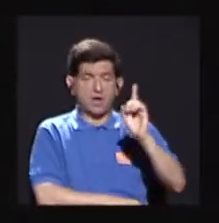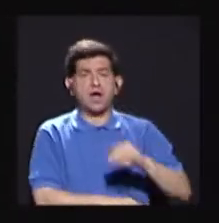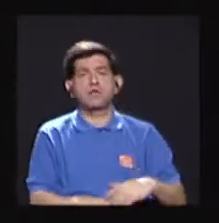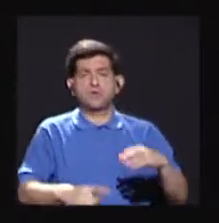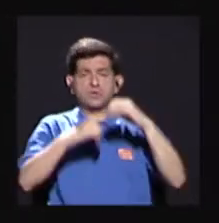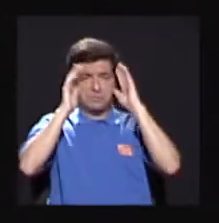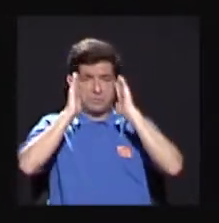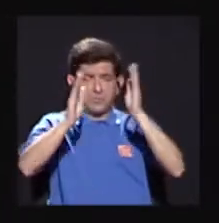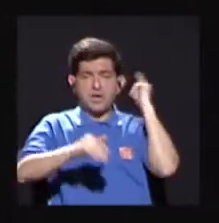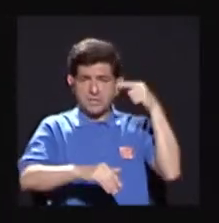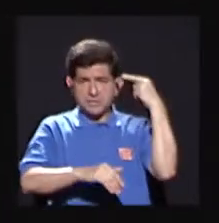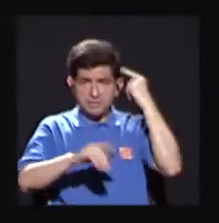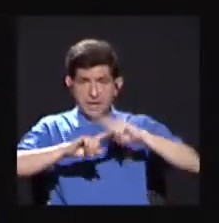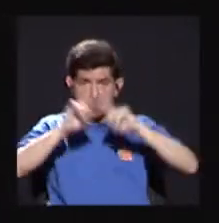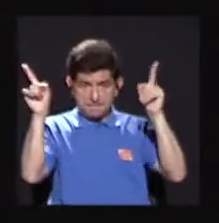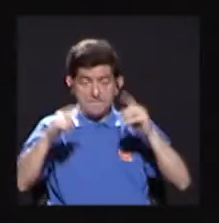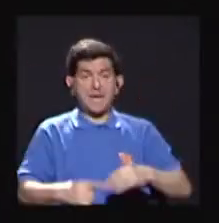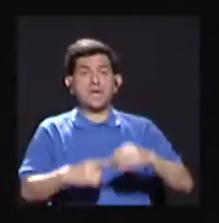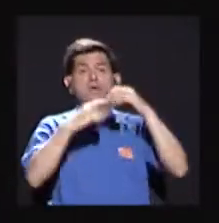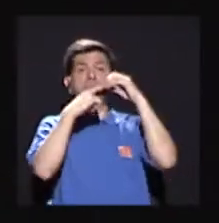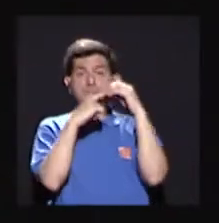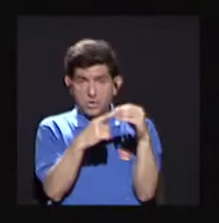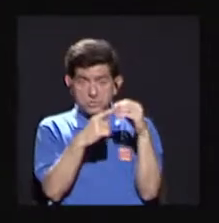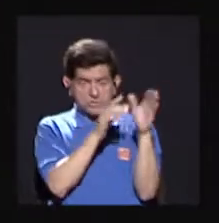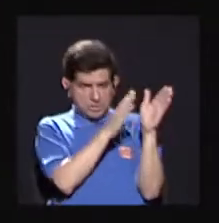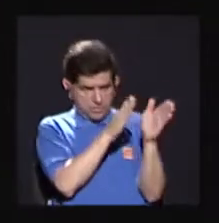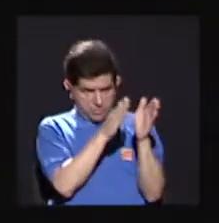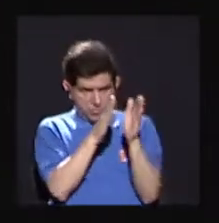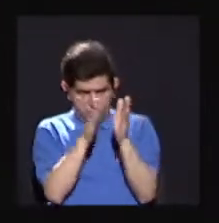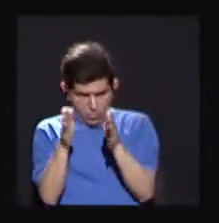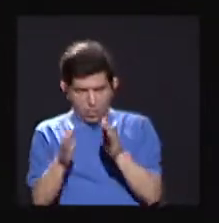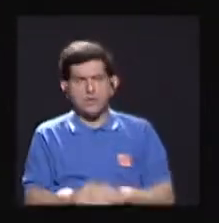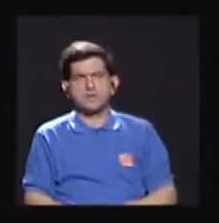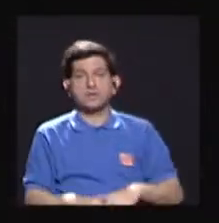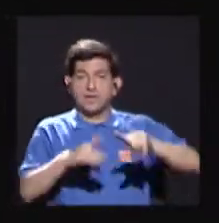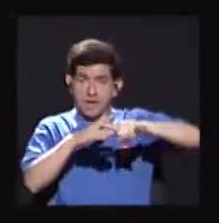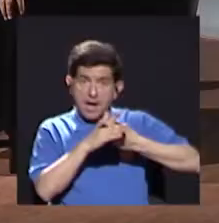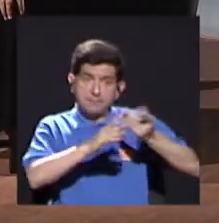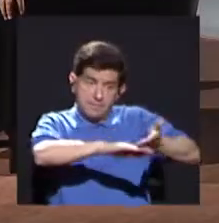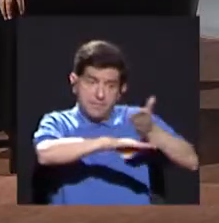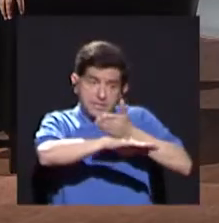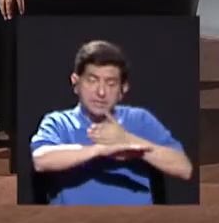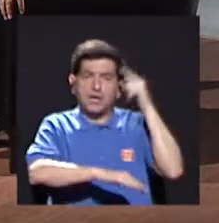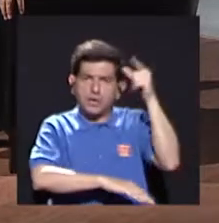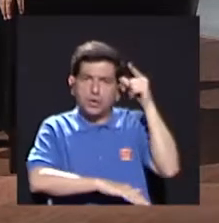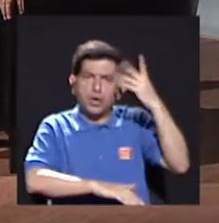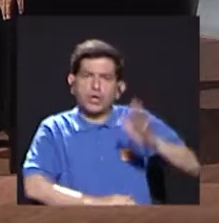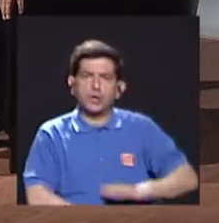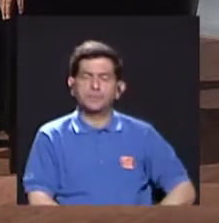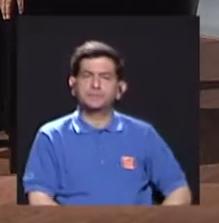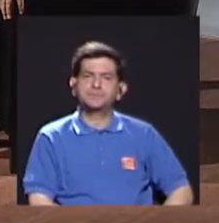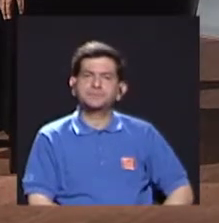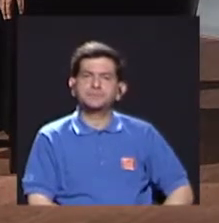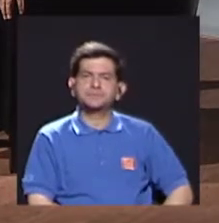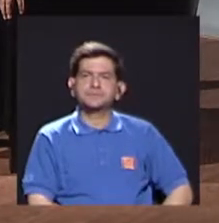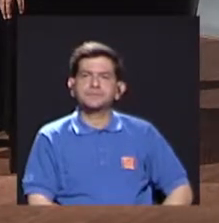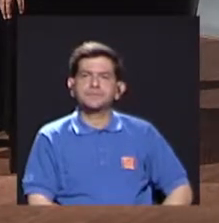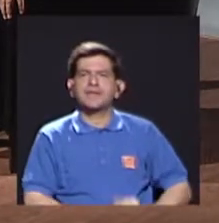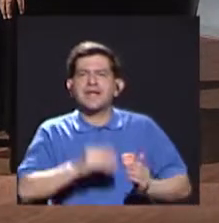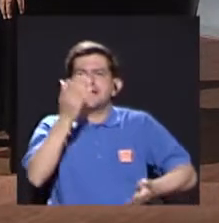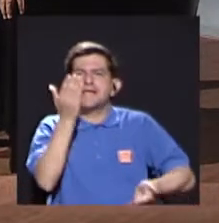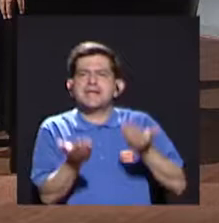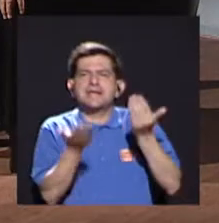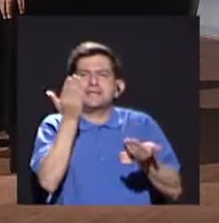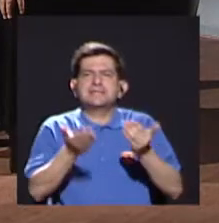prioridades del gobierno pero que las prioridades han sido ordenar bien para empezar a caminar eso es indudable quizás